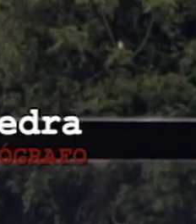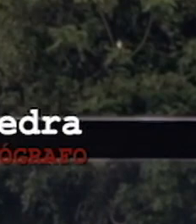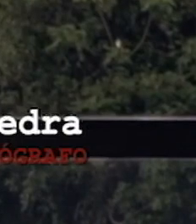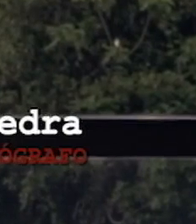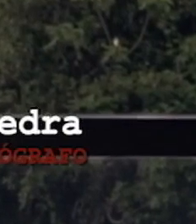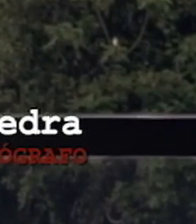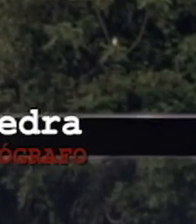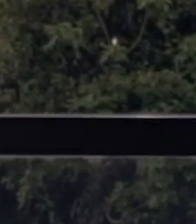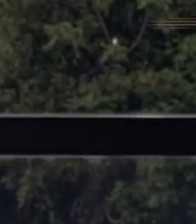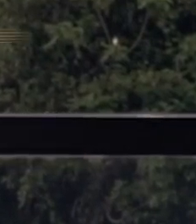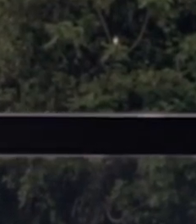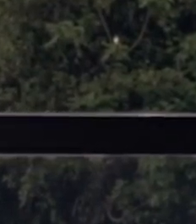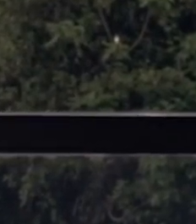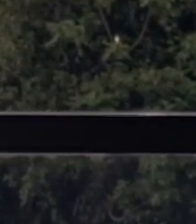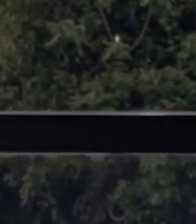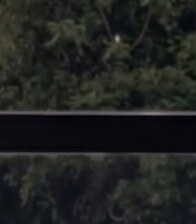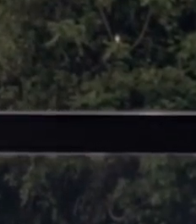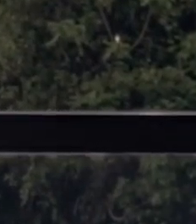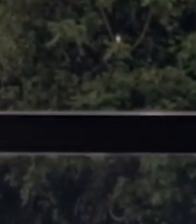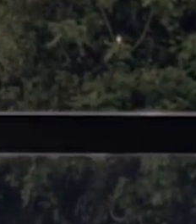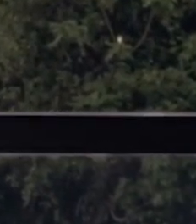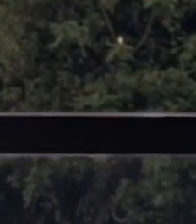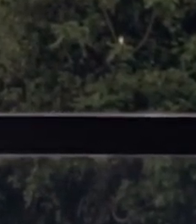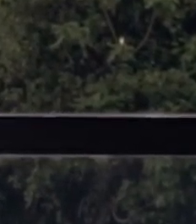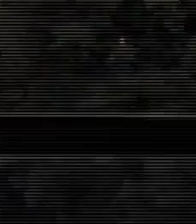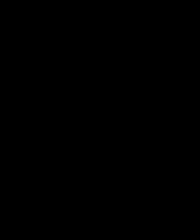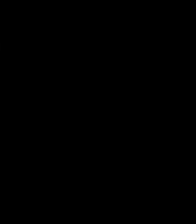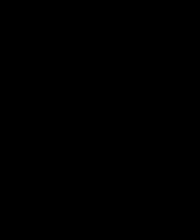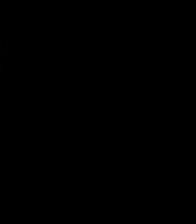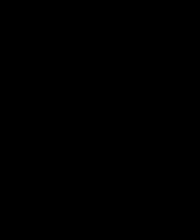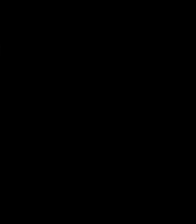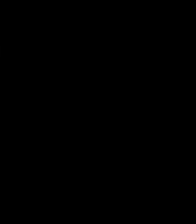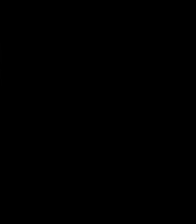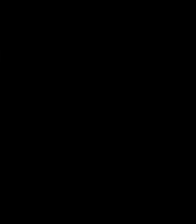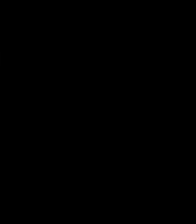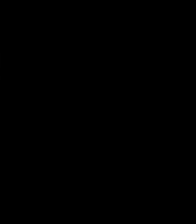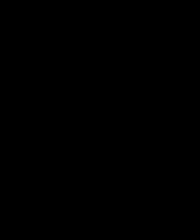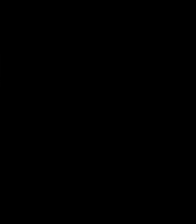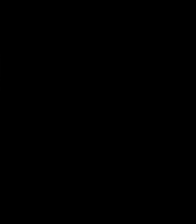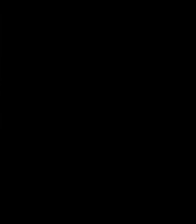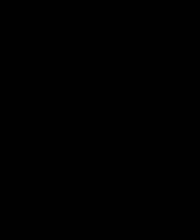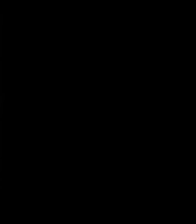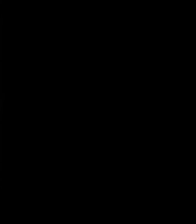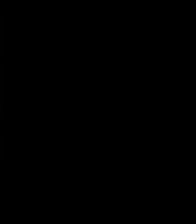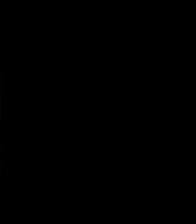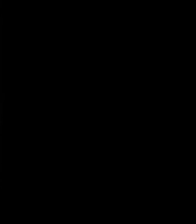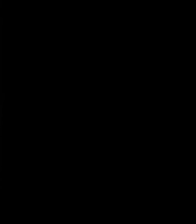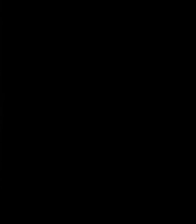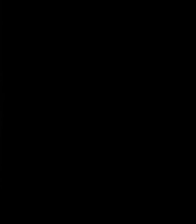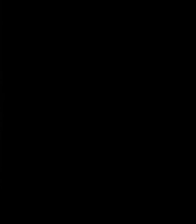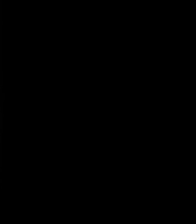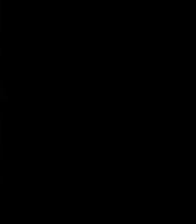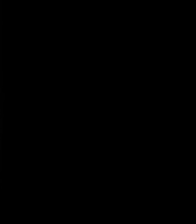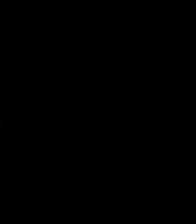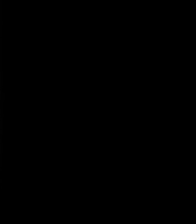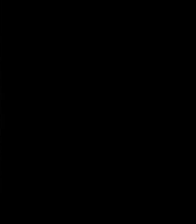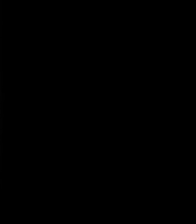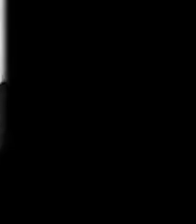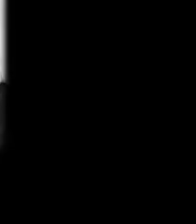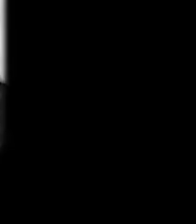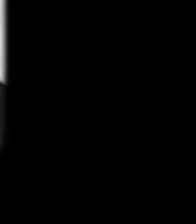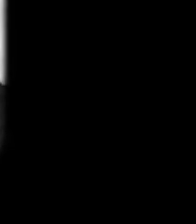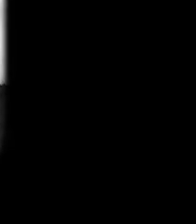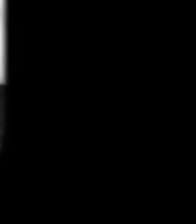Chile, horrible, Argentina, Uruguay, toda la gente que viene para acá, entre ellos Elena Putin. Gutiérrez, ¿verdad? Cristina Aguilera, son todo